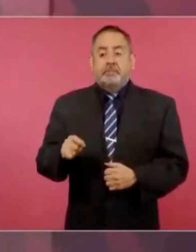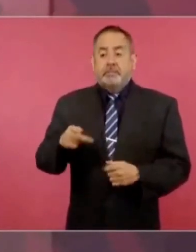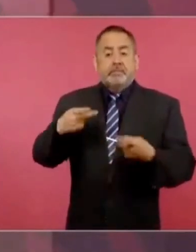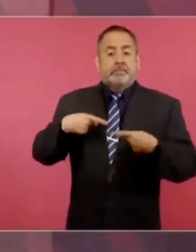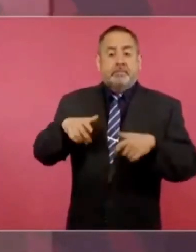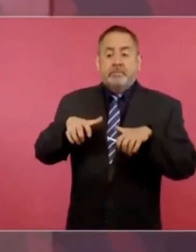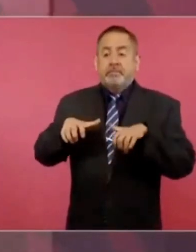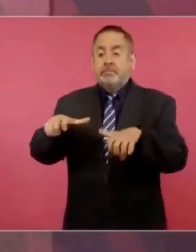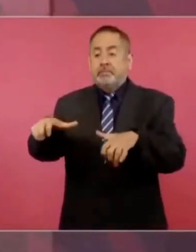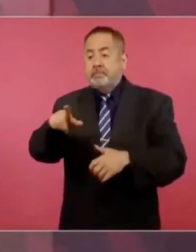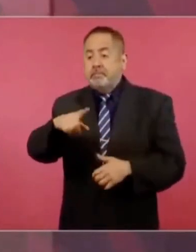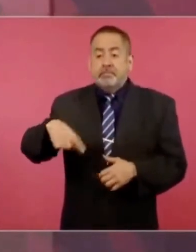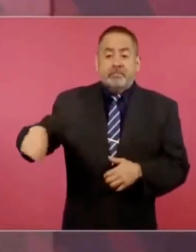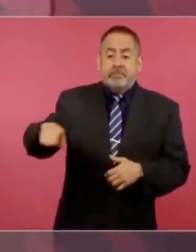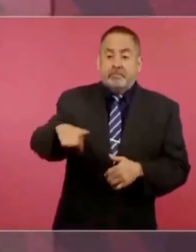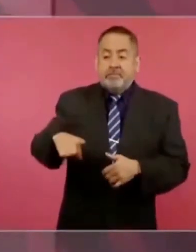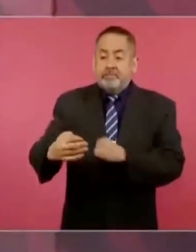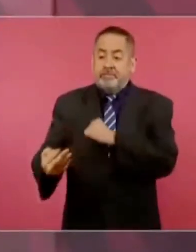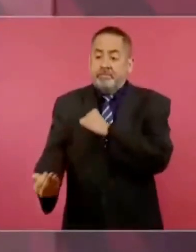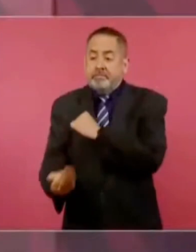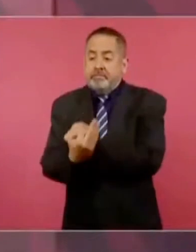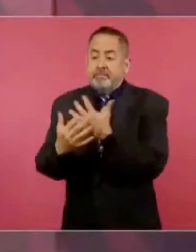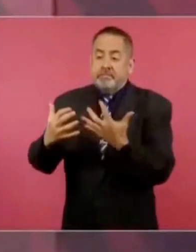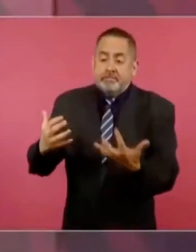salvar al pueblo.